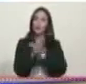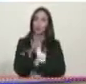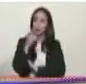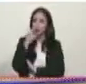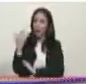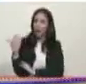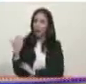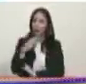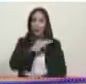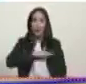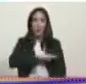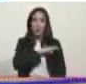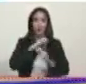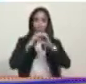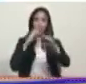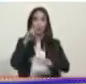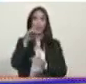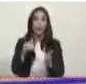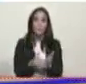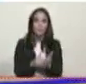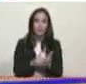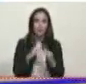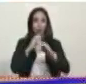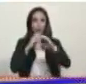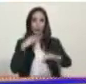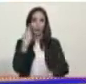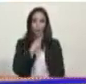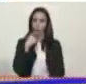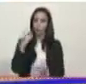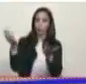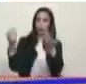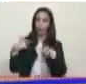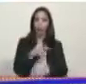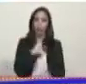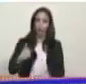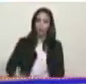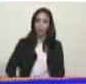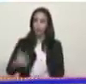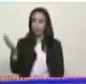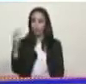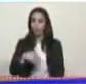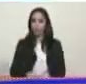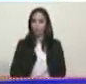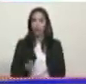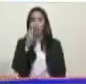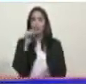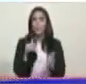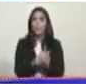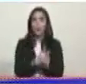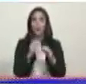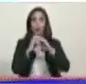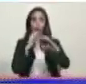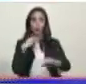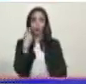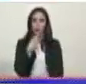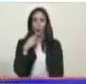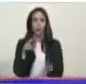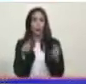2014. Teníamos 2.000 autobuses que yo me traje de la China. Me traje 2.000 autobuses nuevecitos.